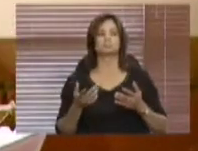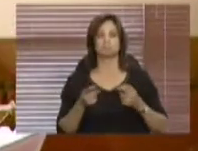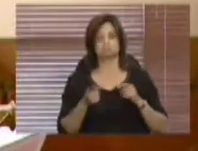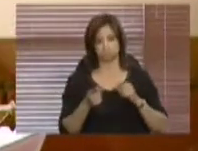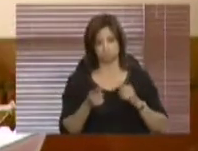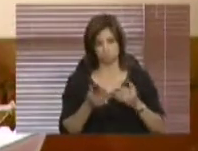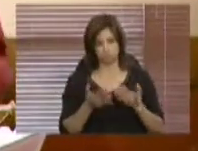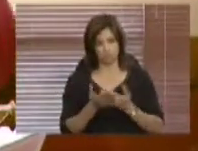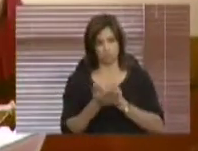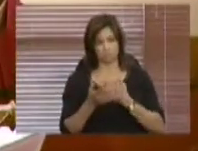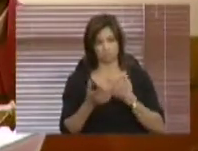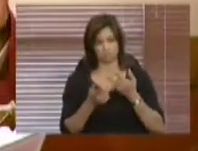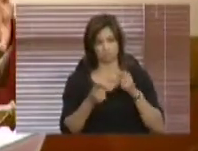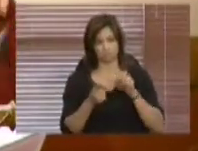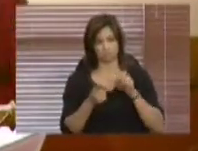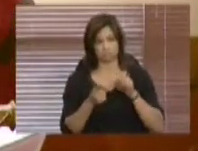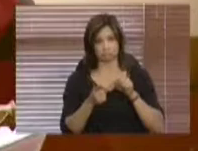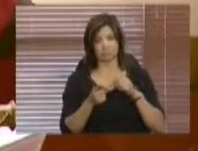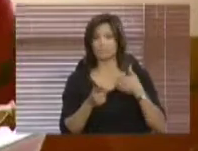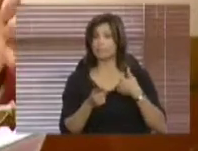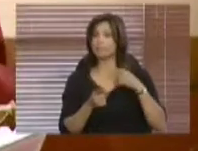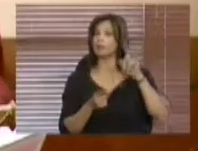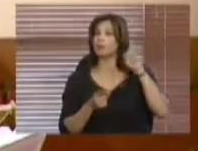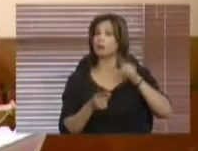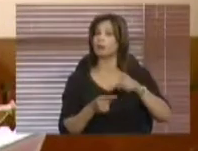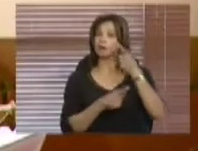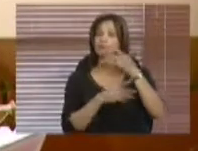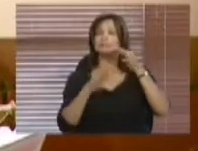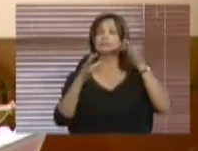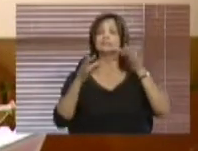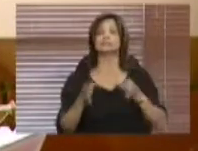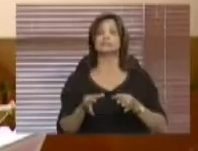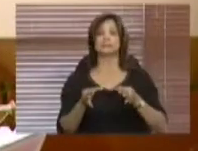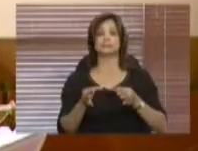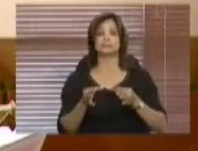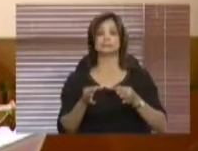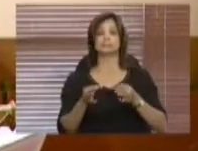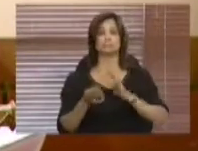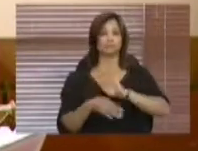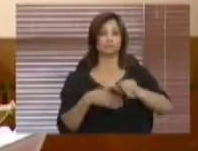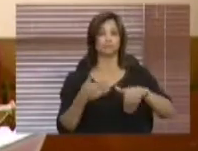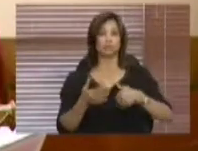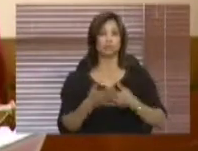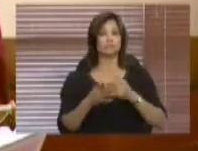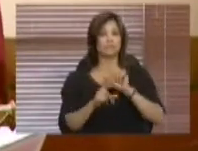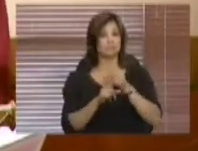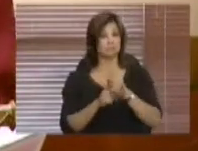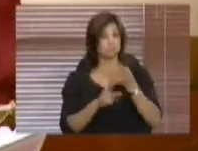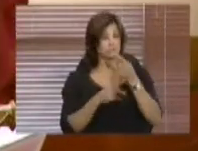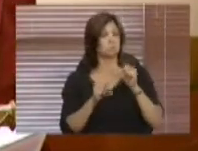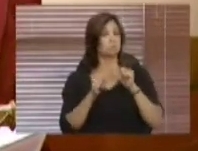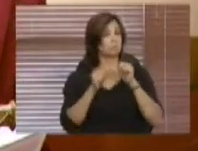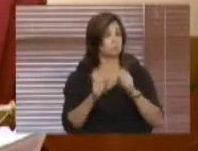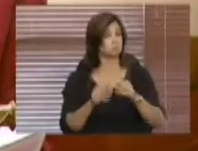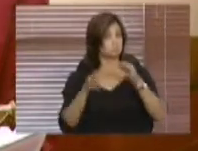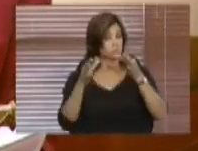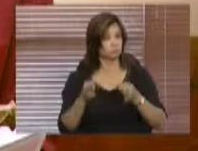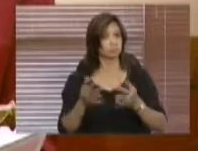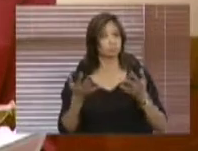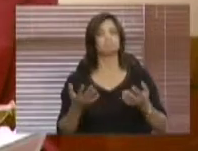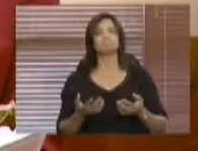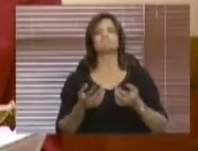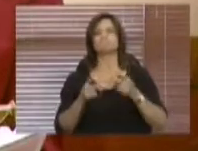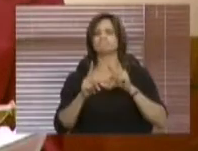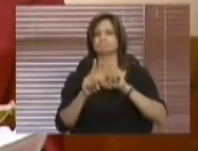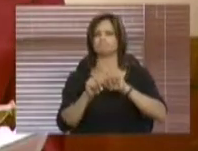criterio. Pero tenemos la obligación de fallar todos esos casos y lo fallaremos. Son muchas